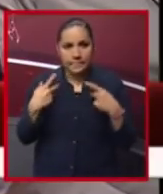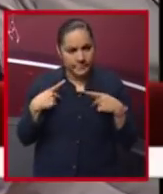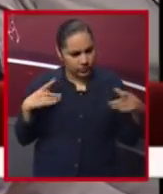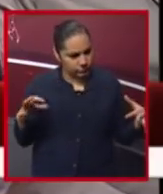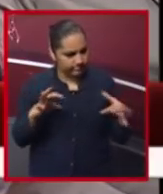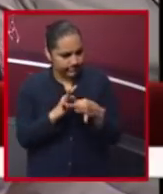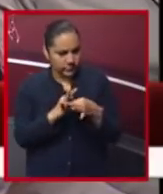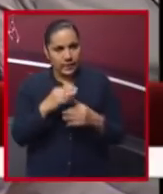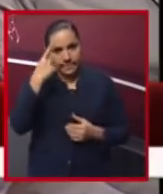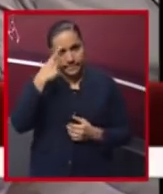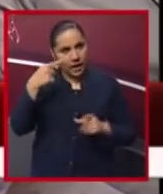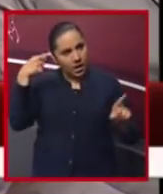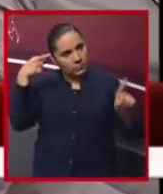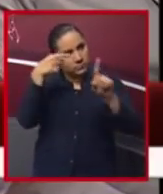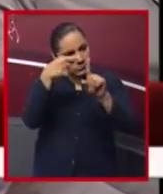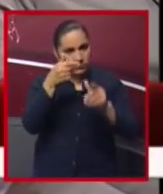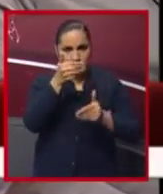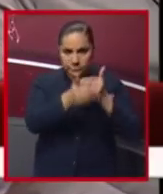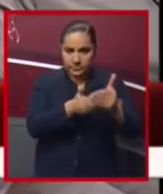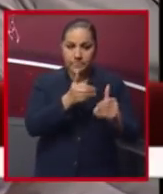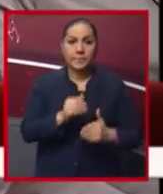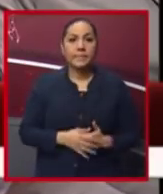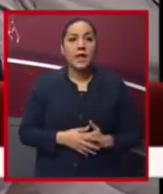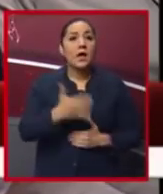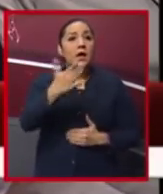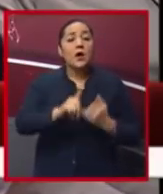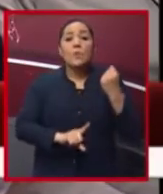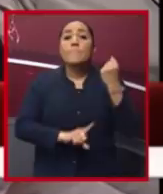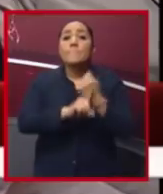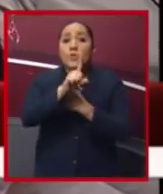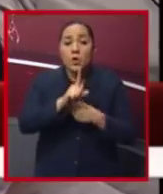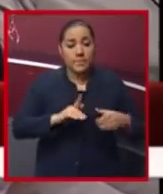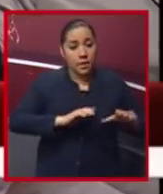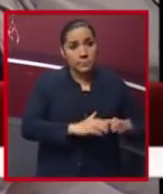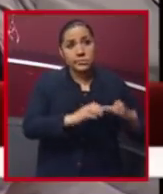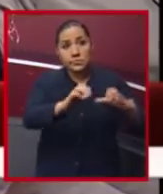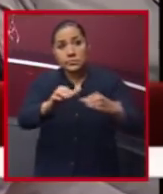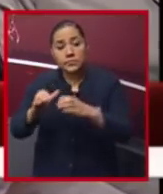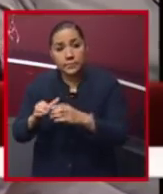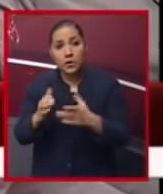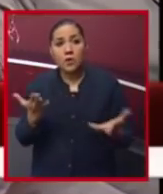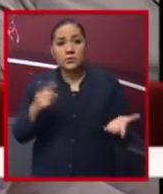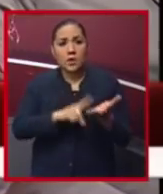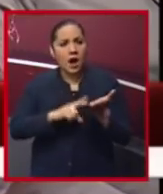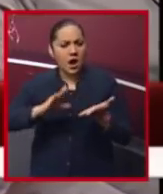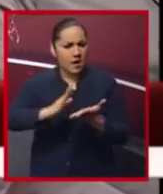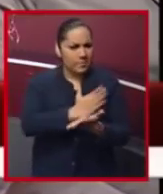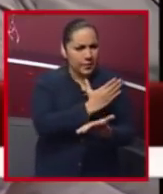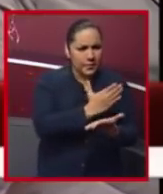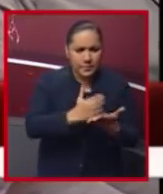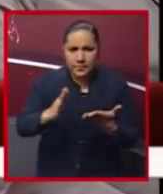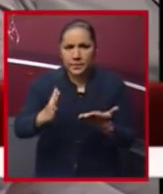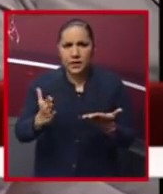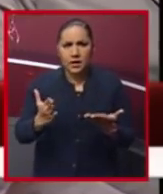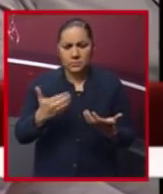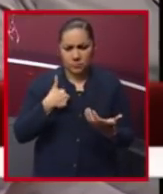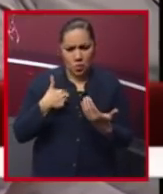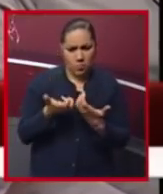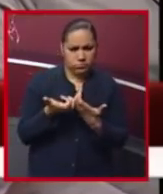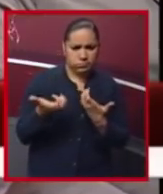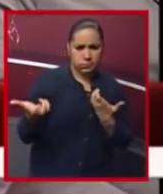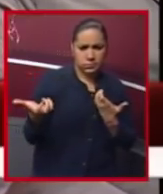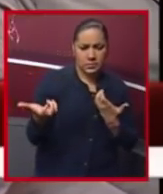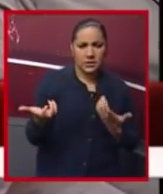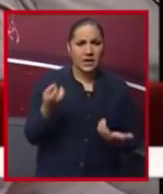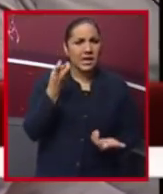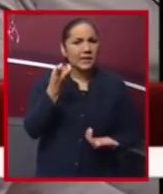y también la división de los pueblos. Para que podamos nosotros tener resultados, primeramente lo que